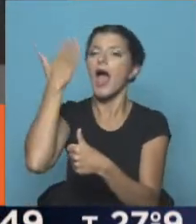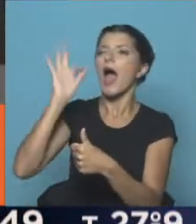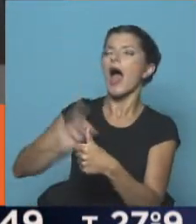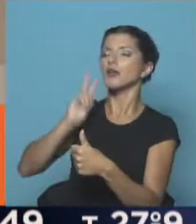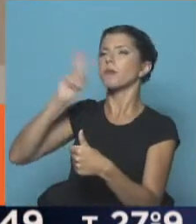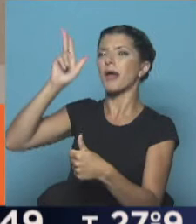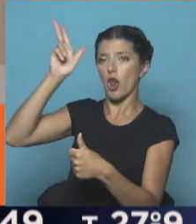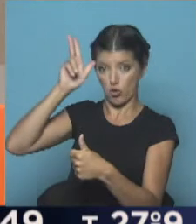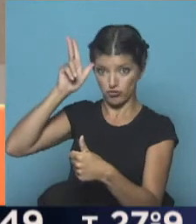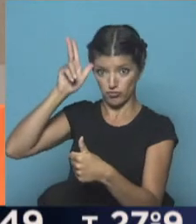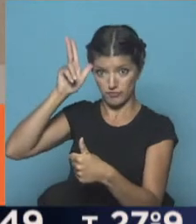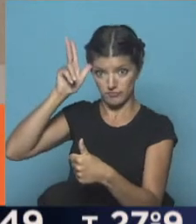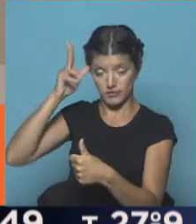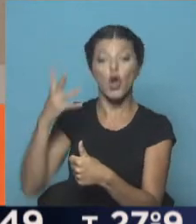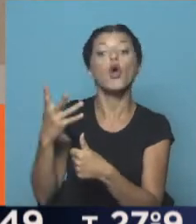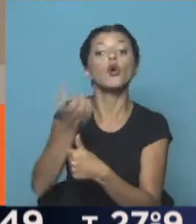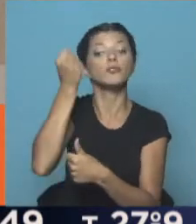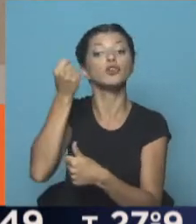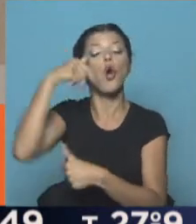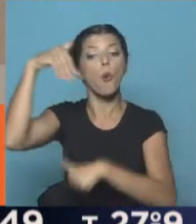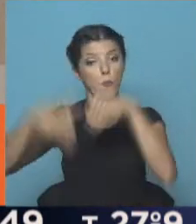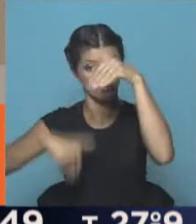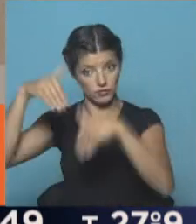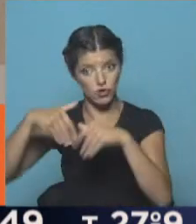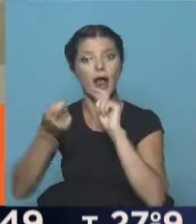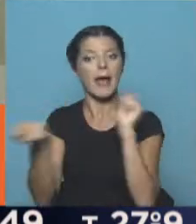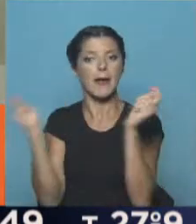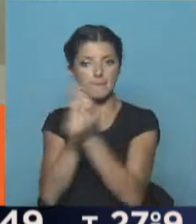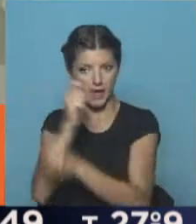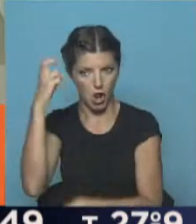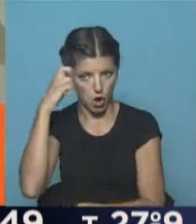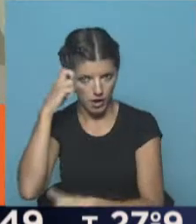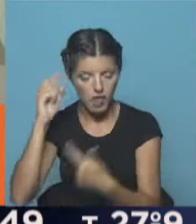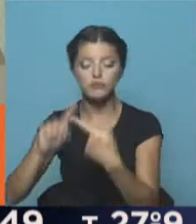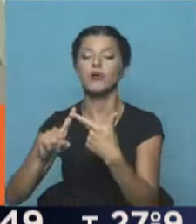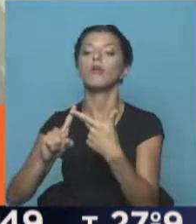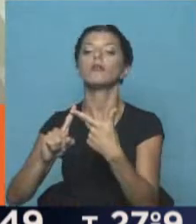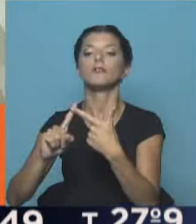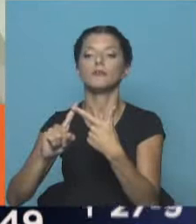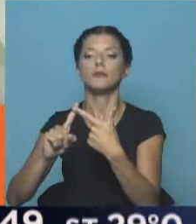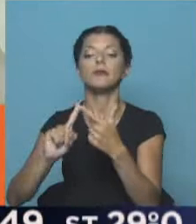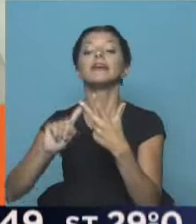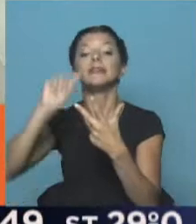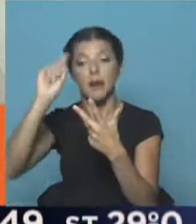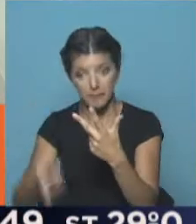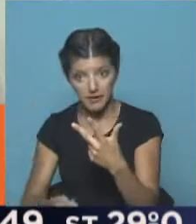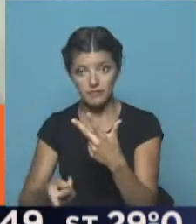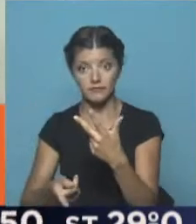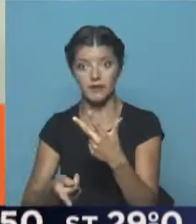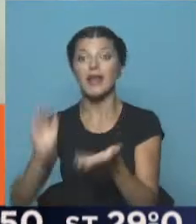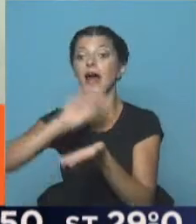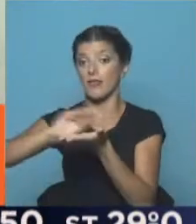aparecieran los indignados logró que se votará que se cambiara el parlamento y que se suprimiera el pago de una deuda